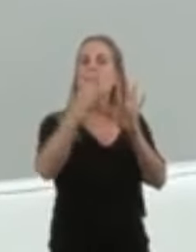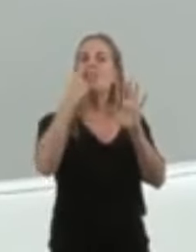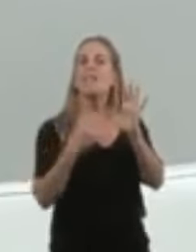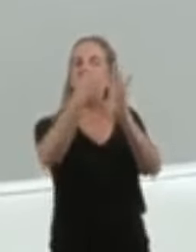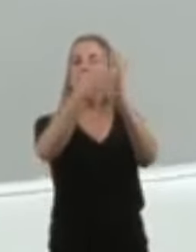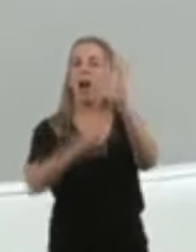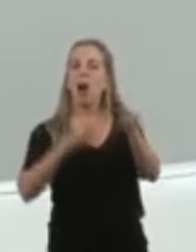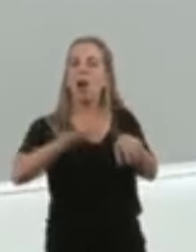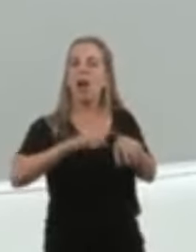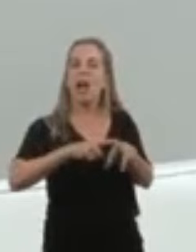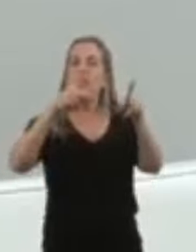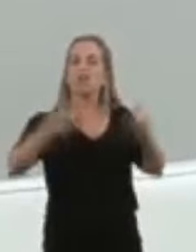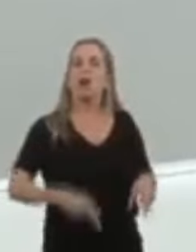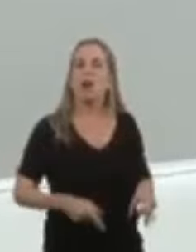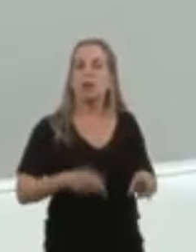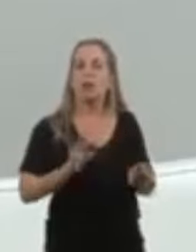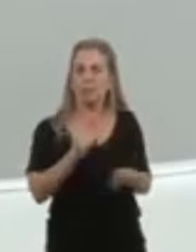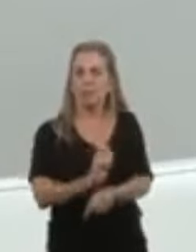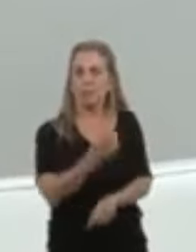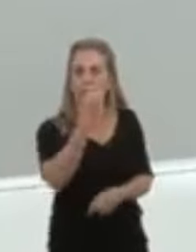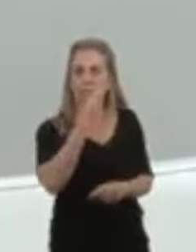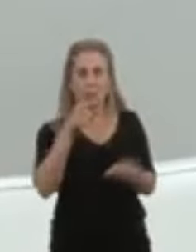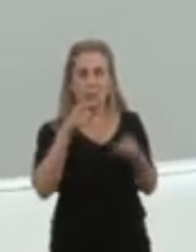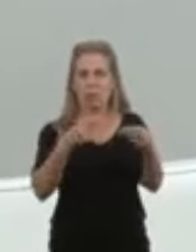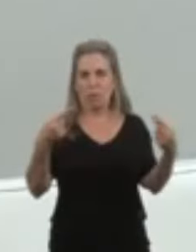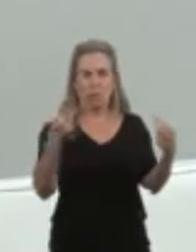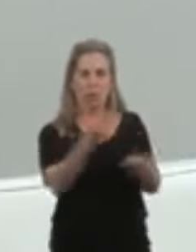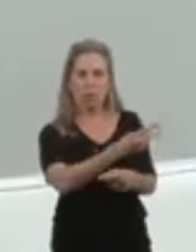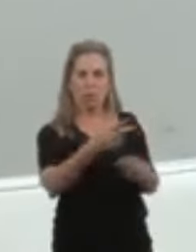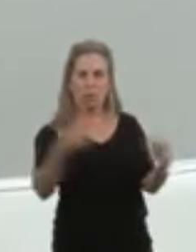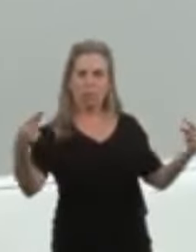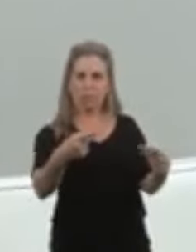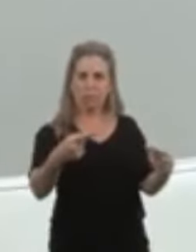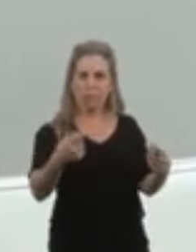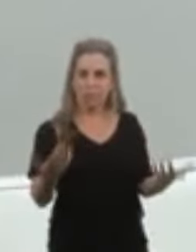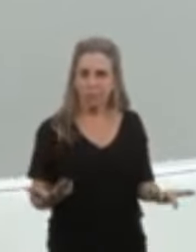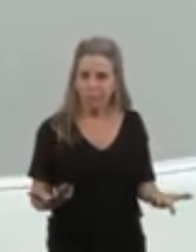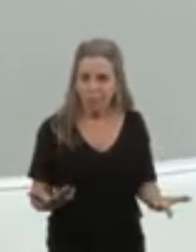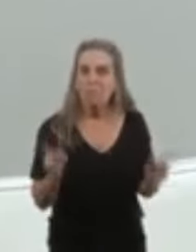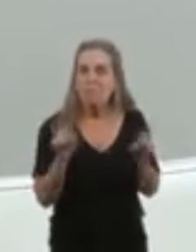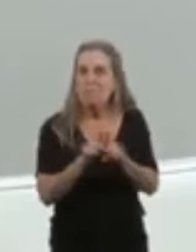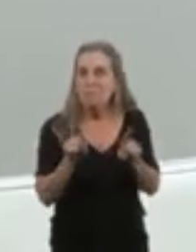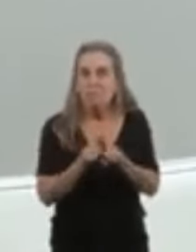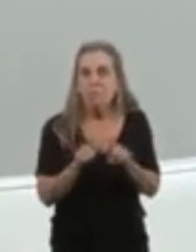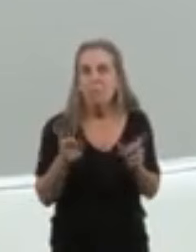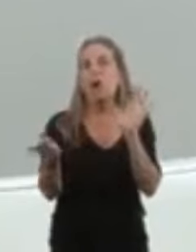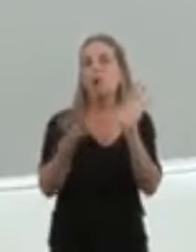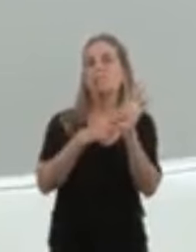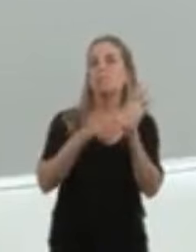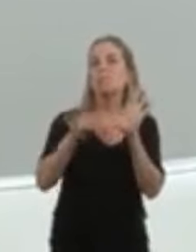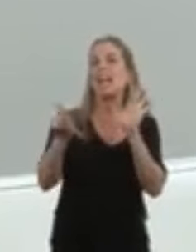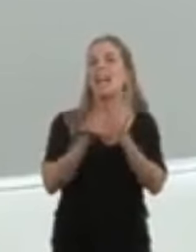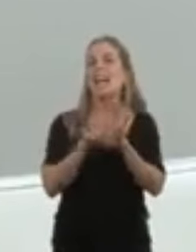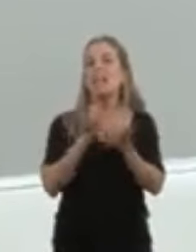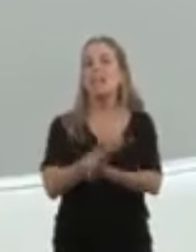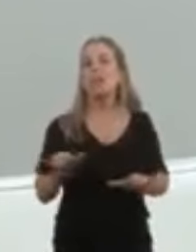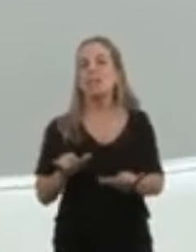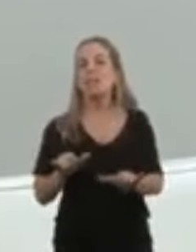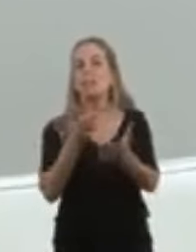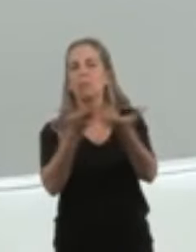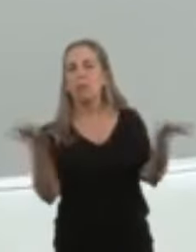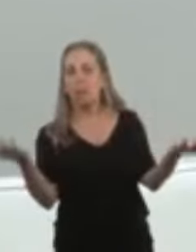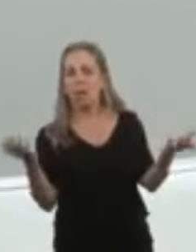algo contrario a lo que dice el jefe de gabinete sucedió también con la eh con la reglamentación de la de la ley de información pública y